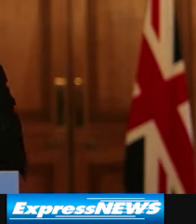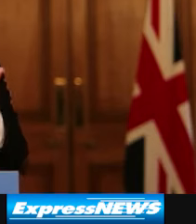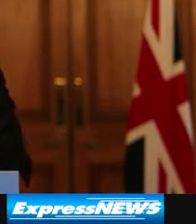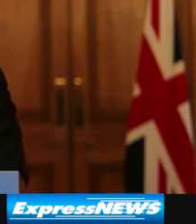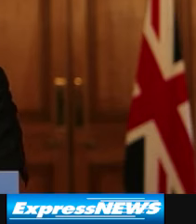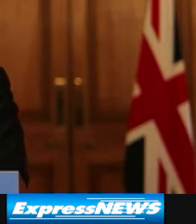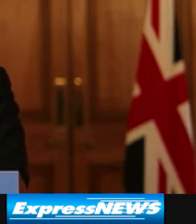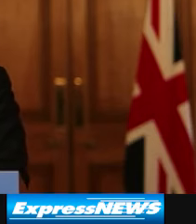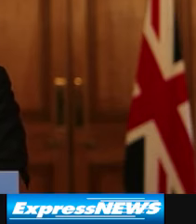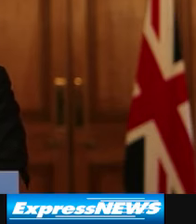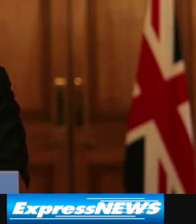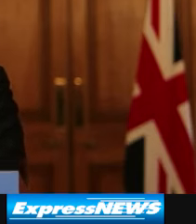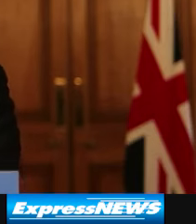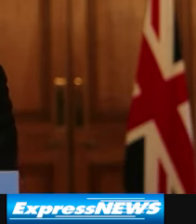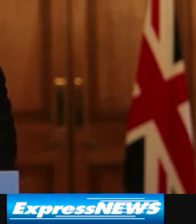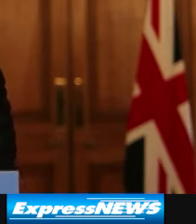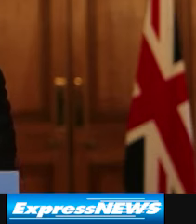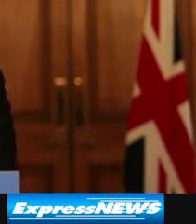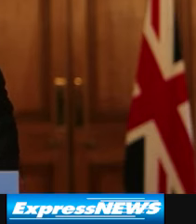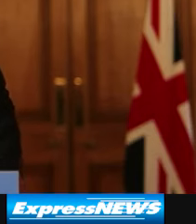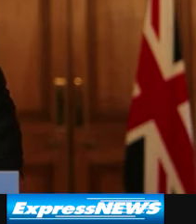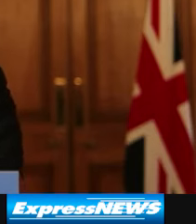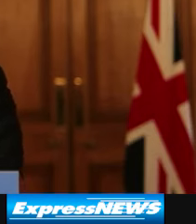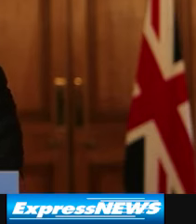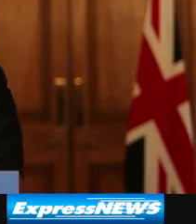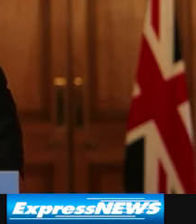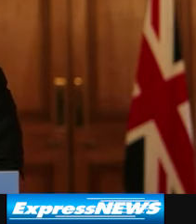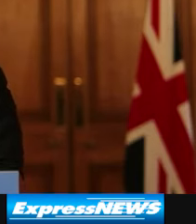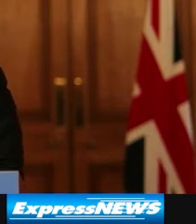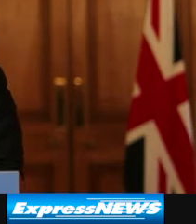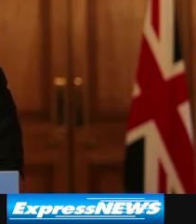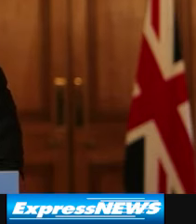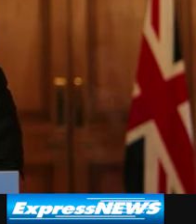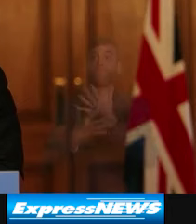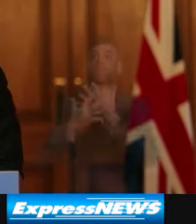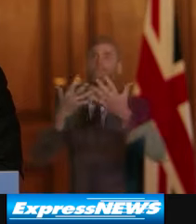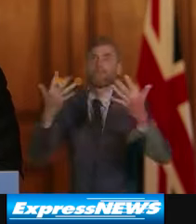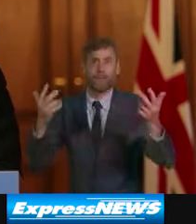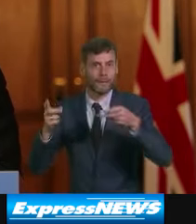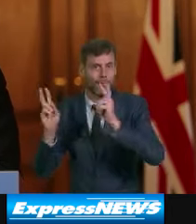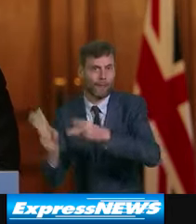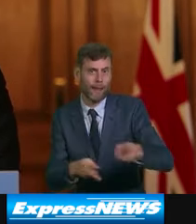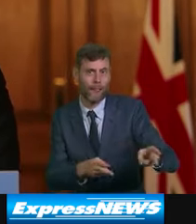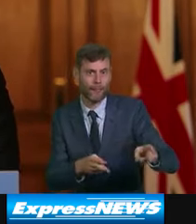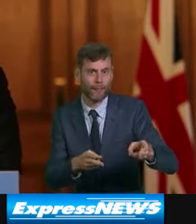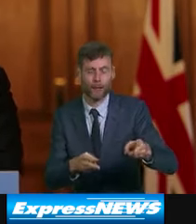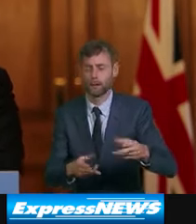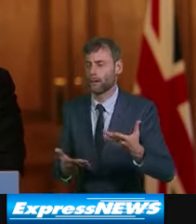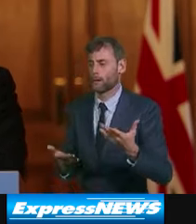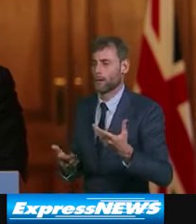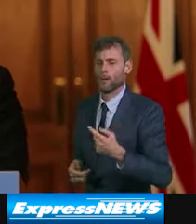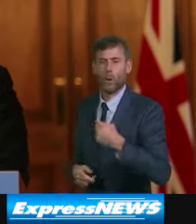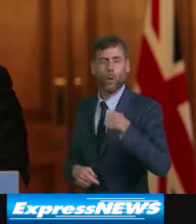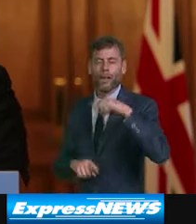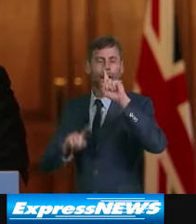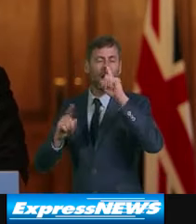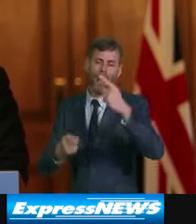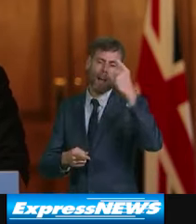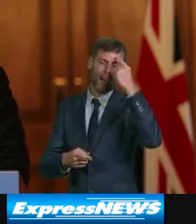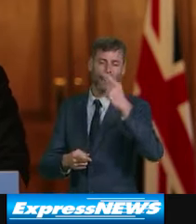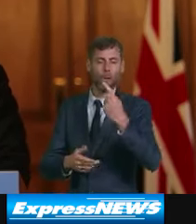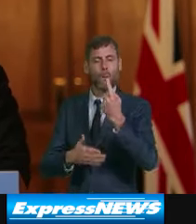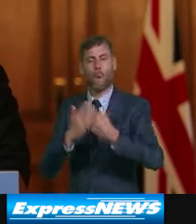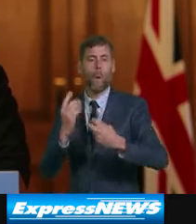más. Y no para responder a una pregunta que se plantea comúnmente. No podríamos aislar a las personas mayores